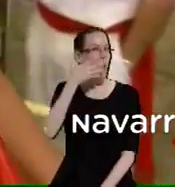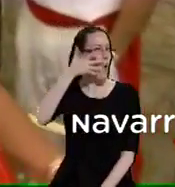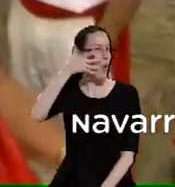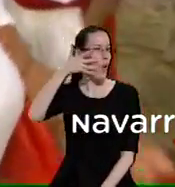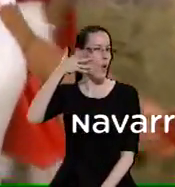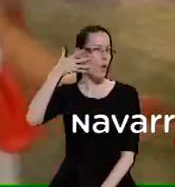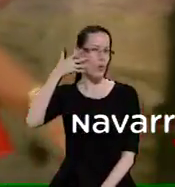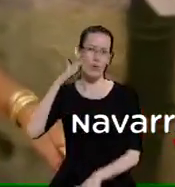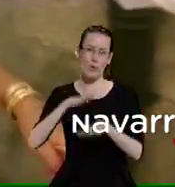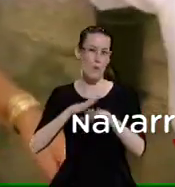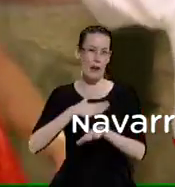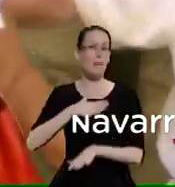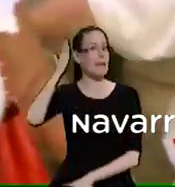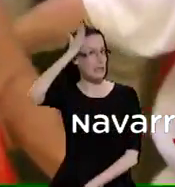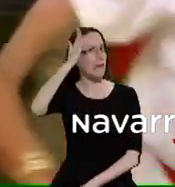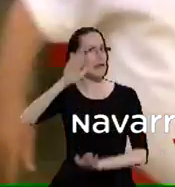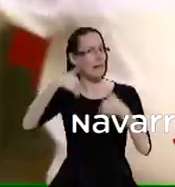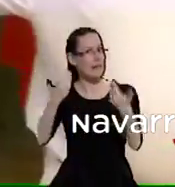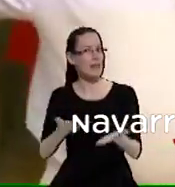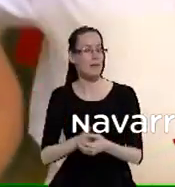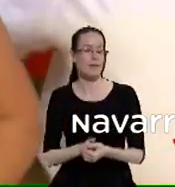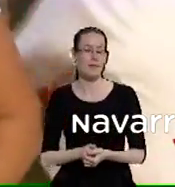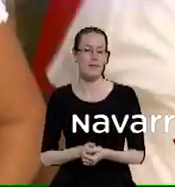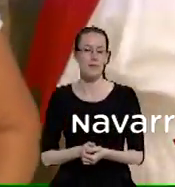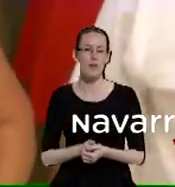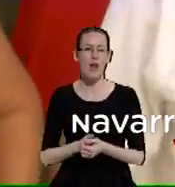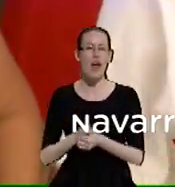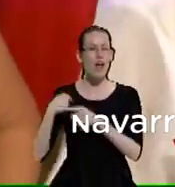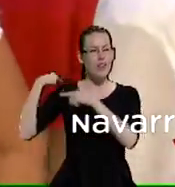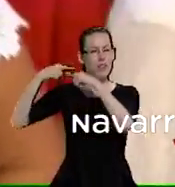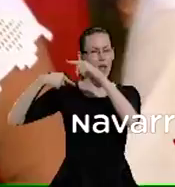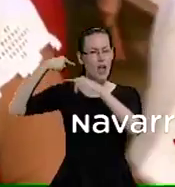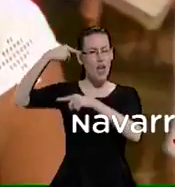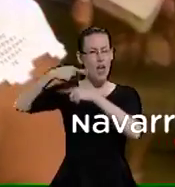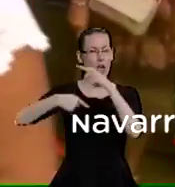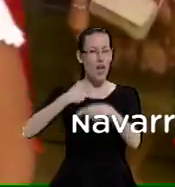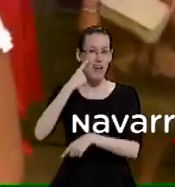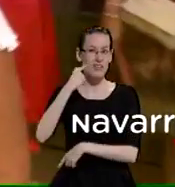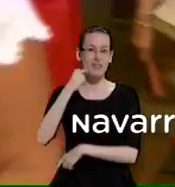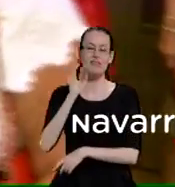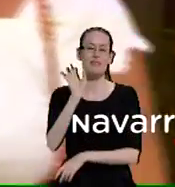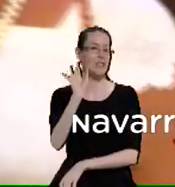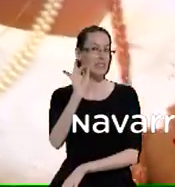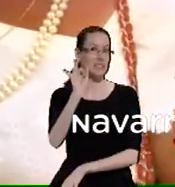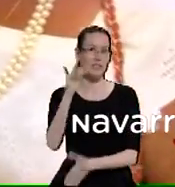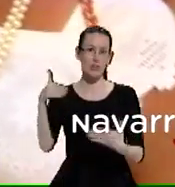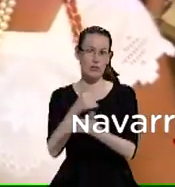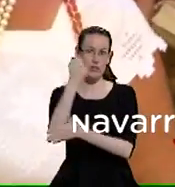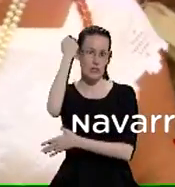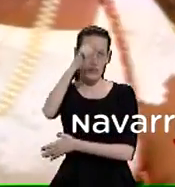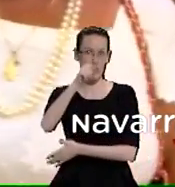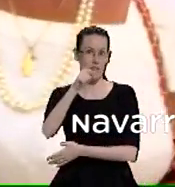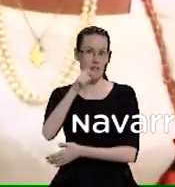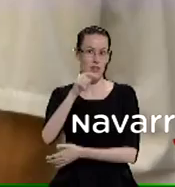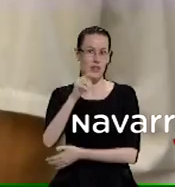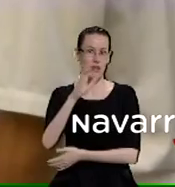sobre todo para mí. Para mí es lo más. Una tradición que se pasa de padres a hijos y a nietos. Todos, mira, los nombres los llevamos seguidos. Ana, Anas